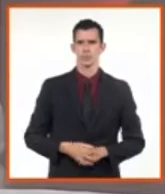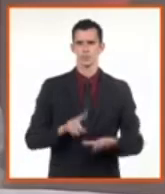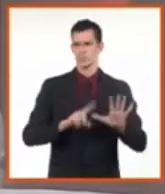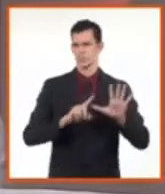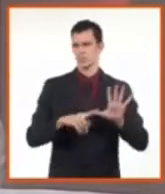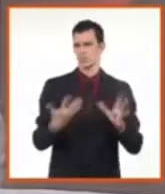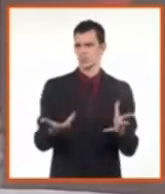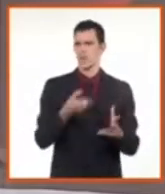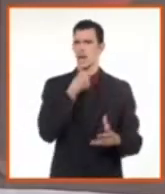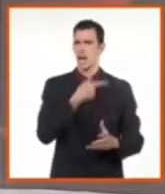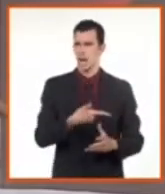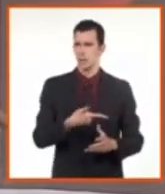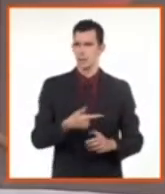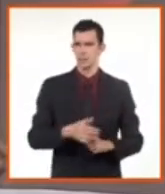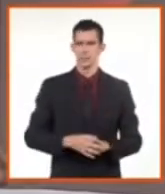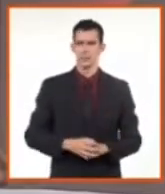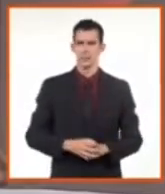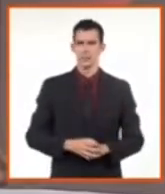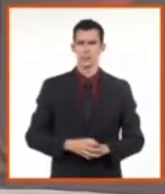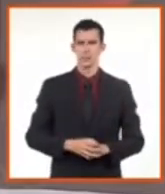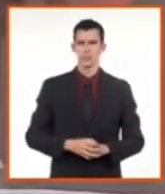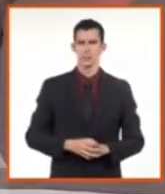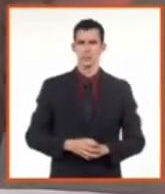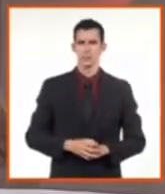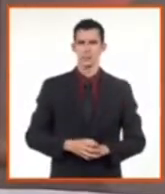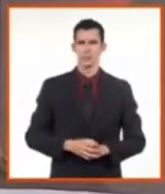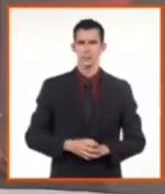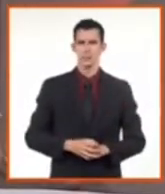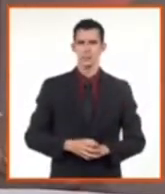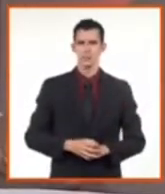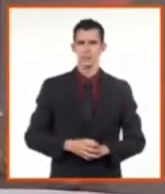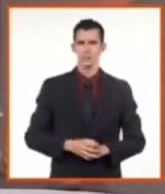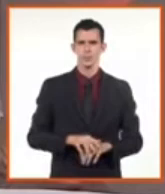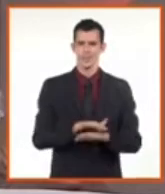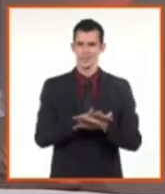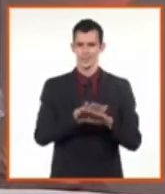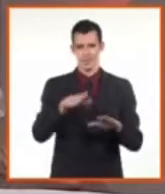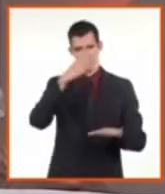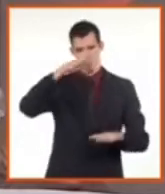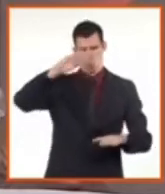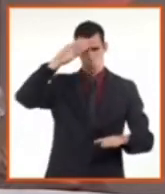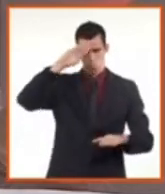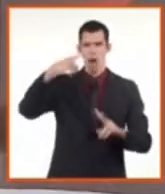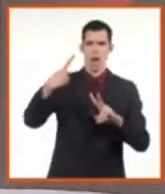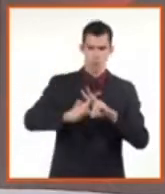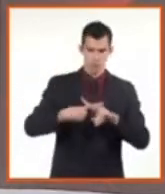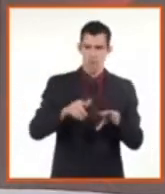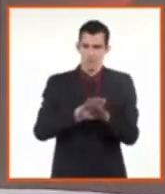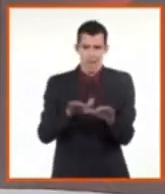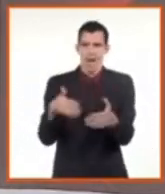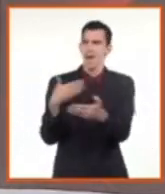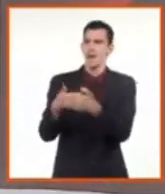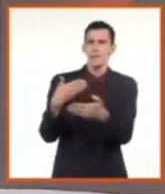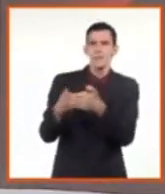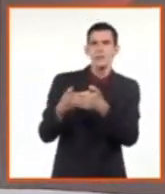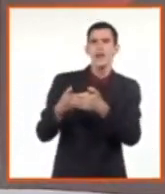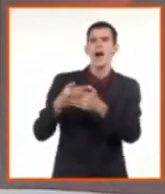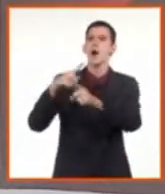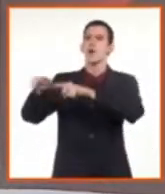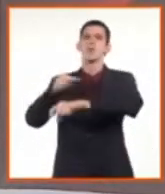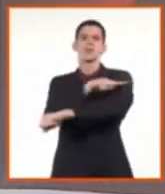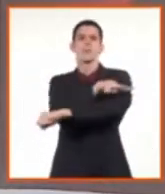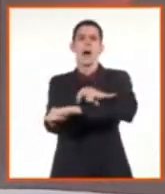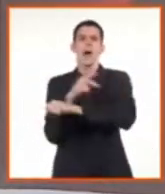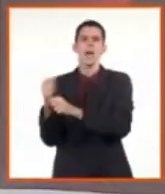para la prestación de bienes y servicios que cuenten con las condiciones para ello puedan vender en el